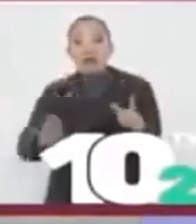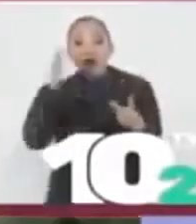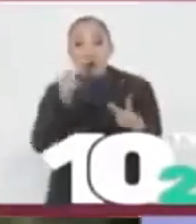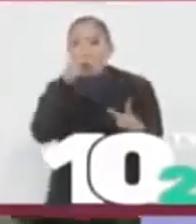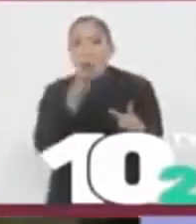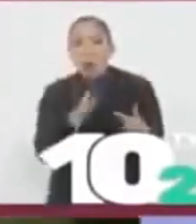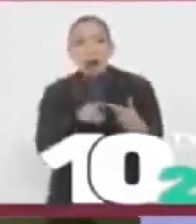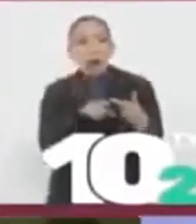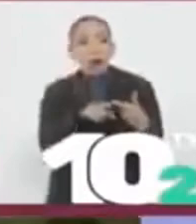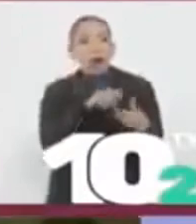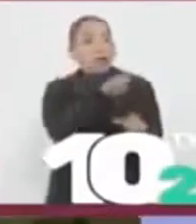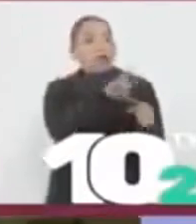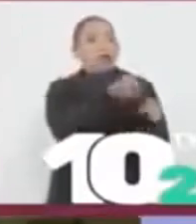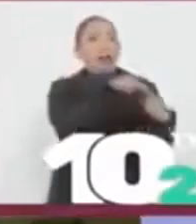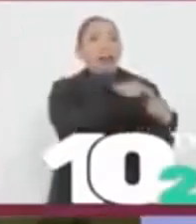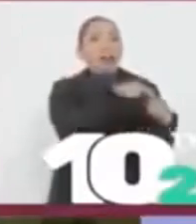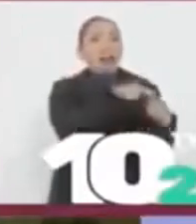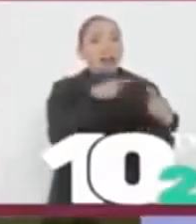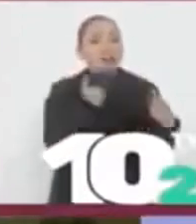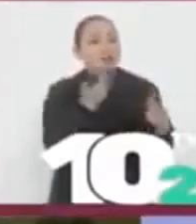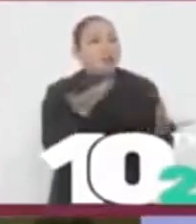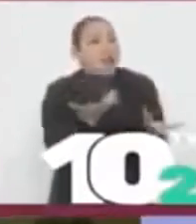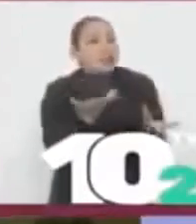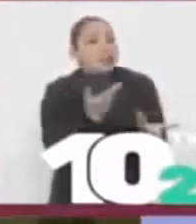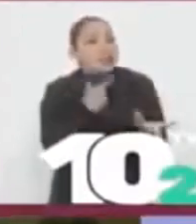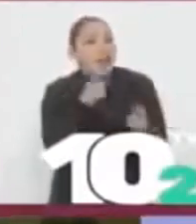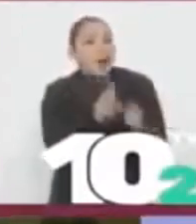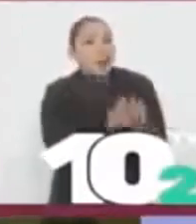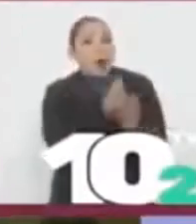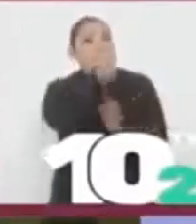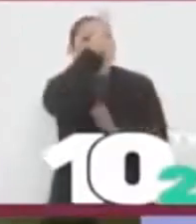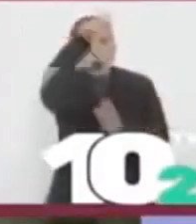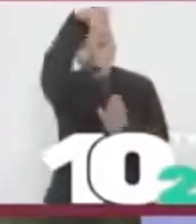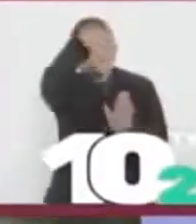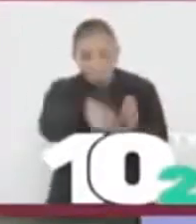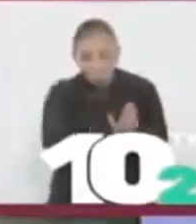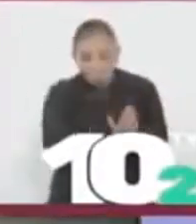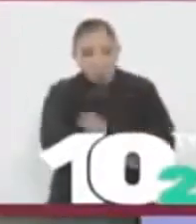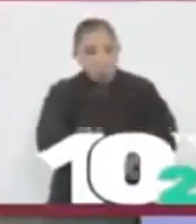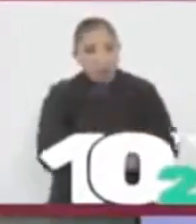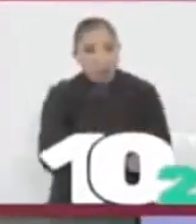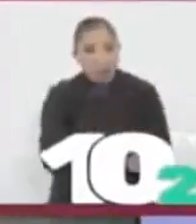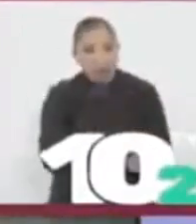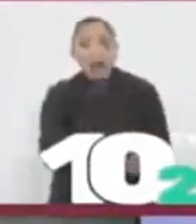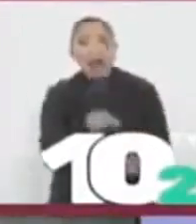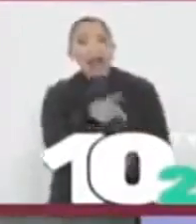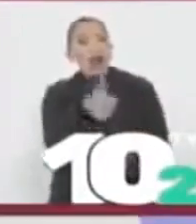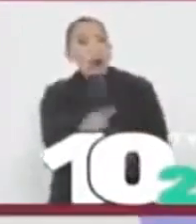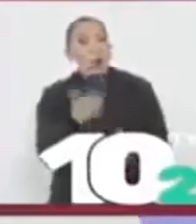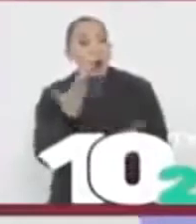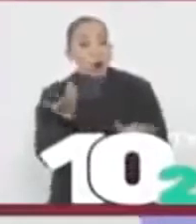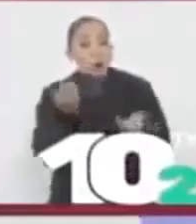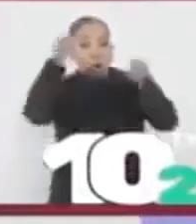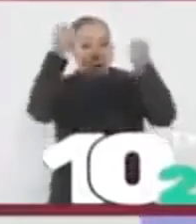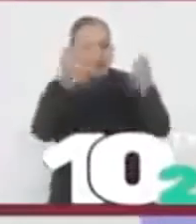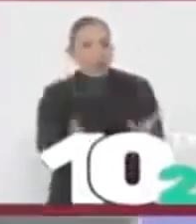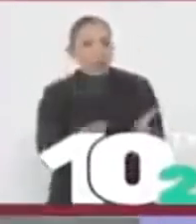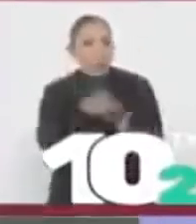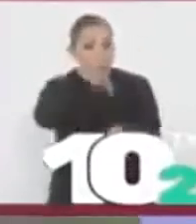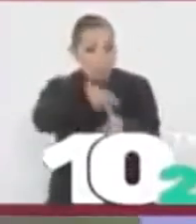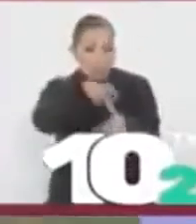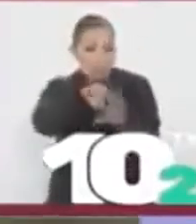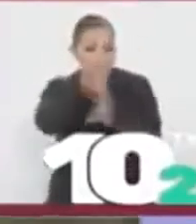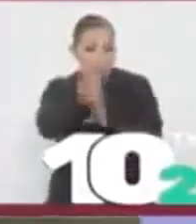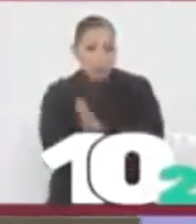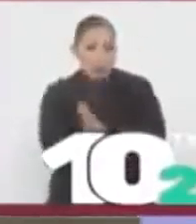movimiento violento. El movimiento natural podía producirse hacia arriba o hacia abajo. De esta forma, los cuerpos pesados